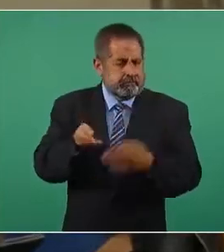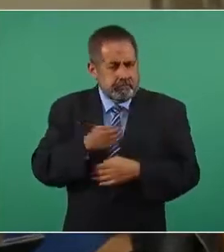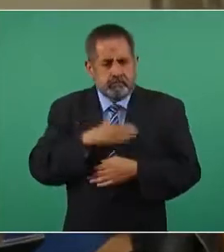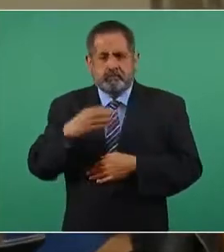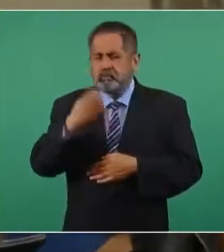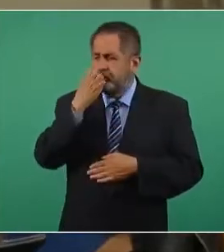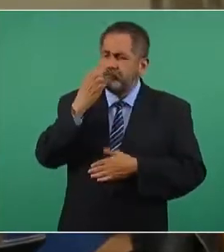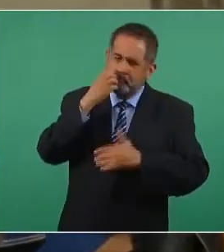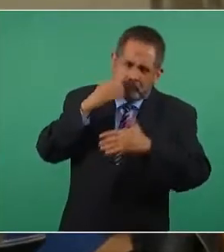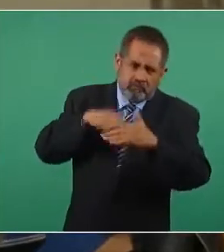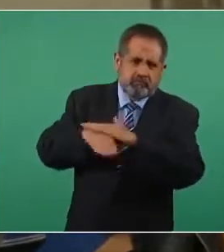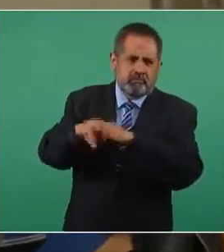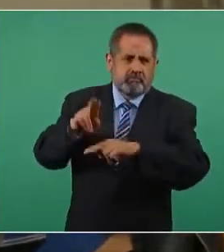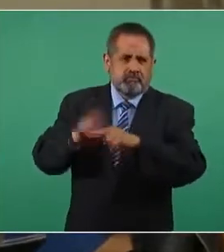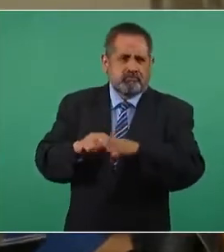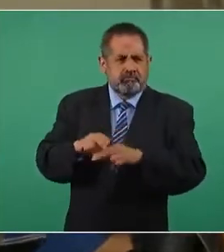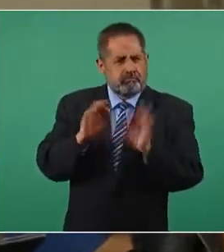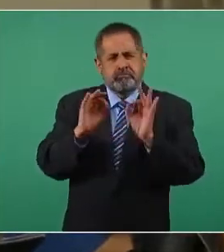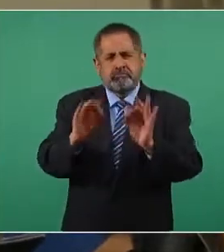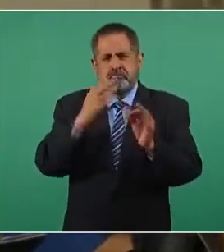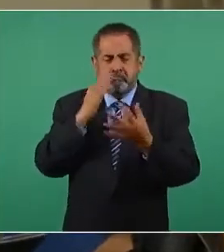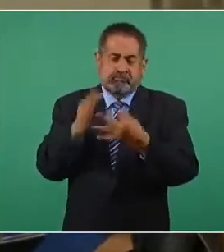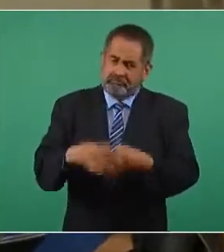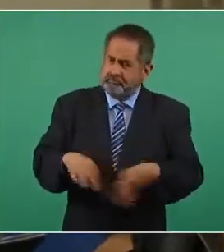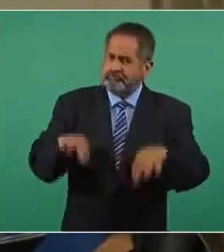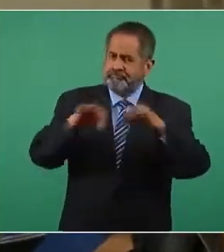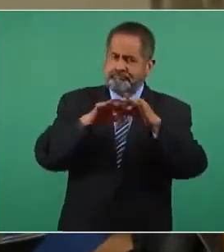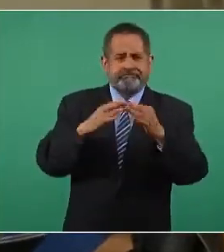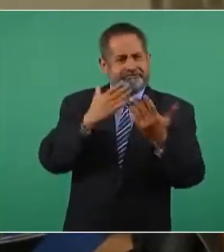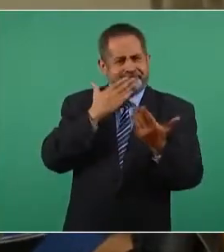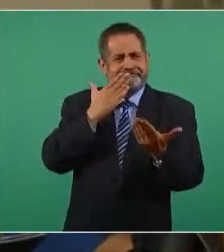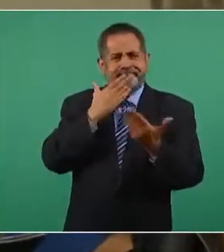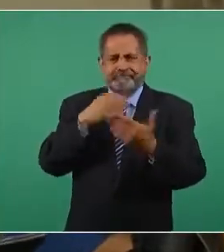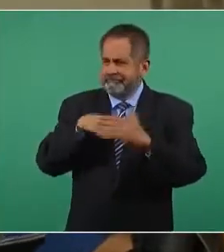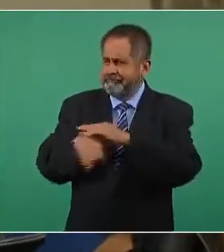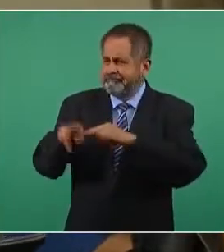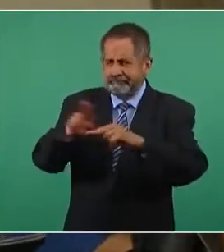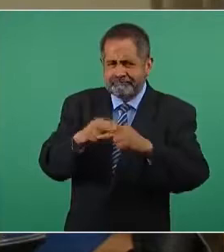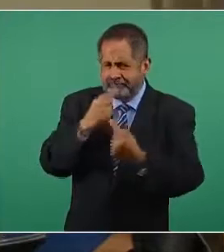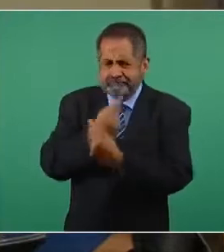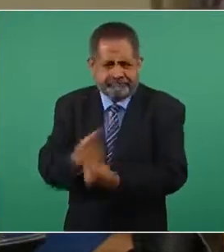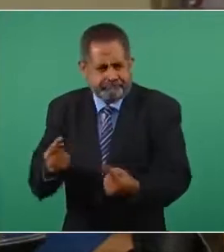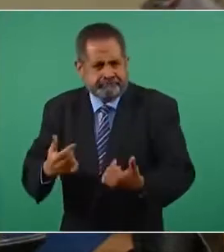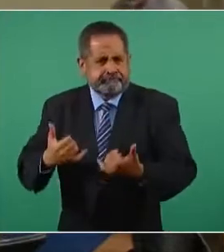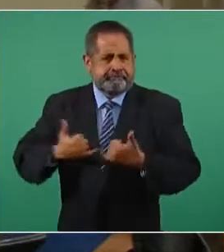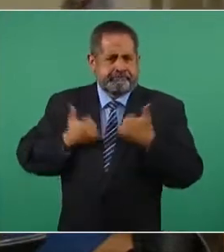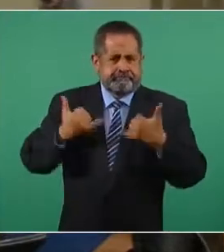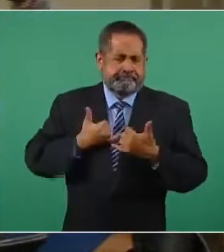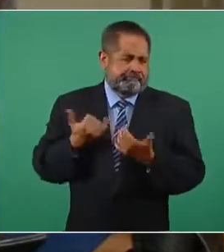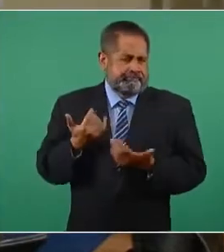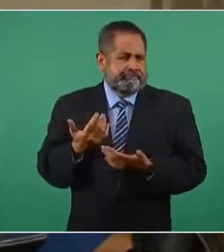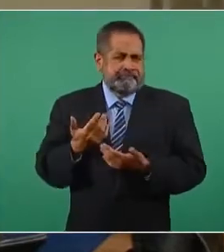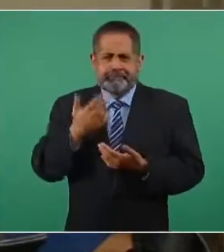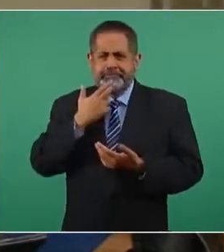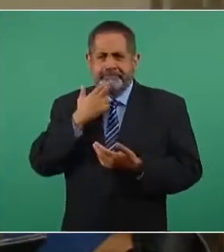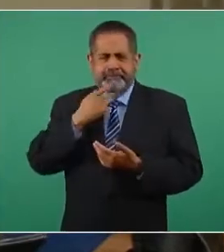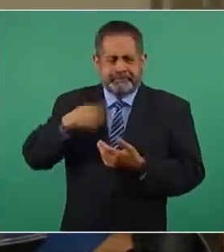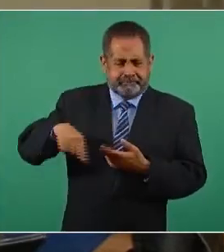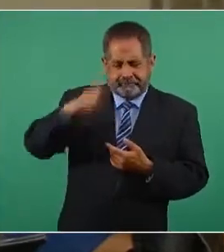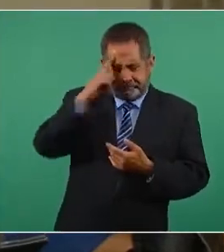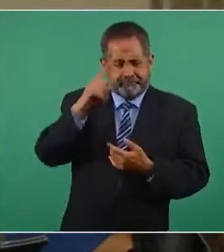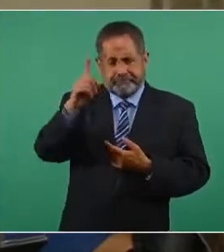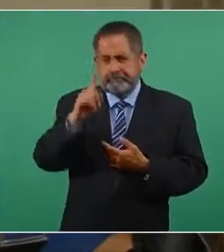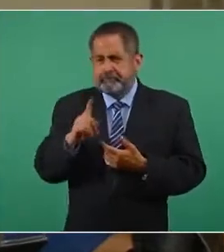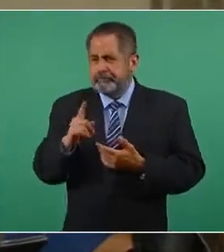a clases. Este es un asunto, como usted lo ha planteado, muy importante para nuestros niños, nuestros jóvenes, evidentemente para resolver